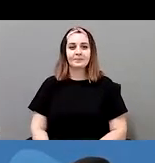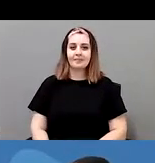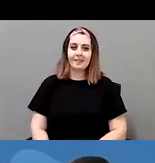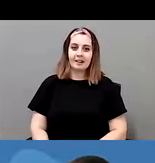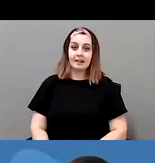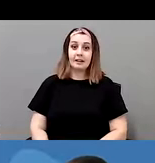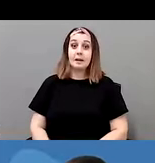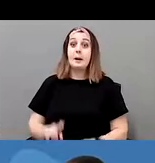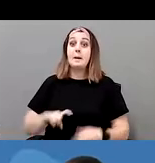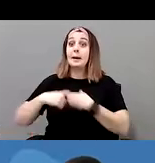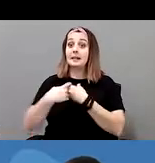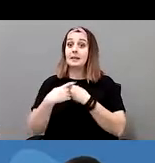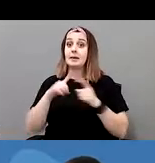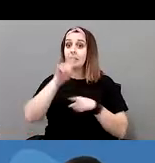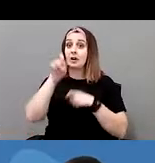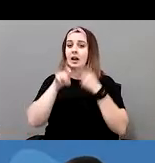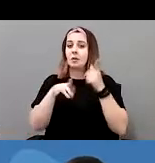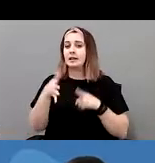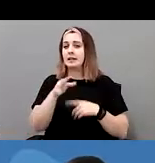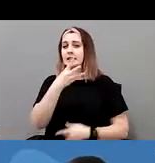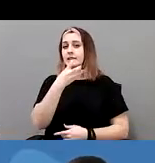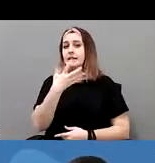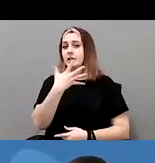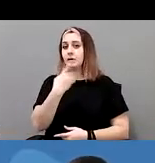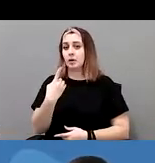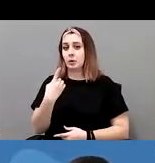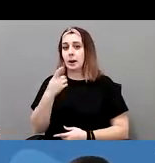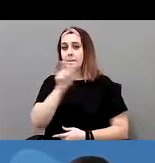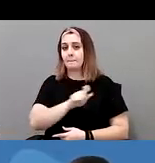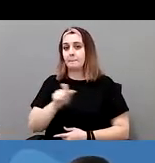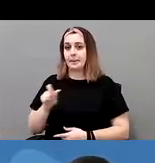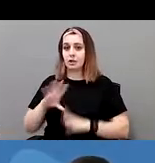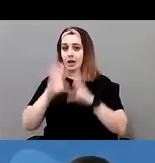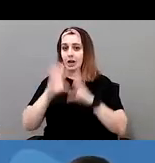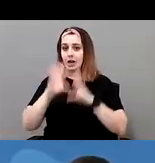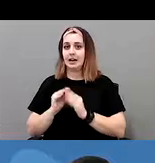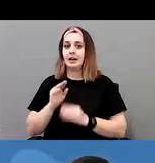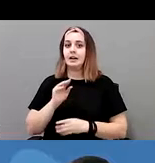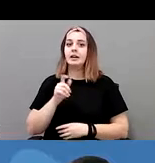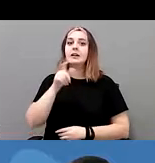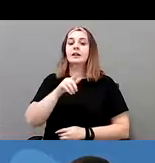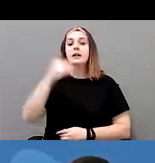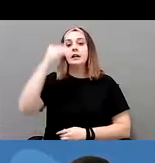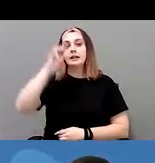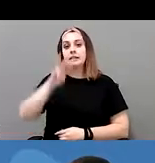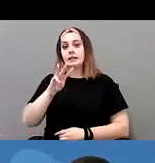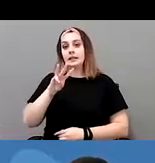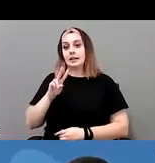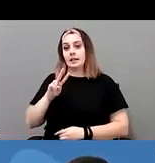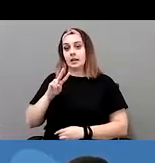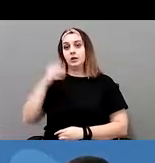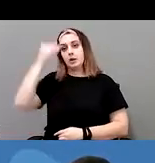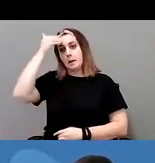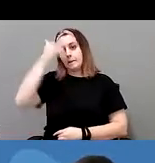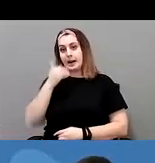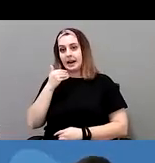La participación en la encuesta, para que sepáis, ha sido de 351 personas en total, 32 personas han sido de personas